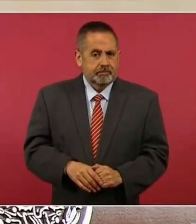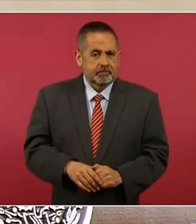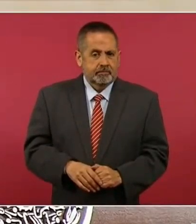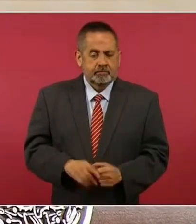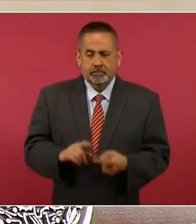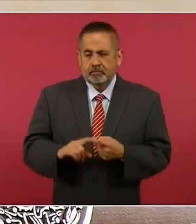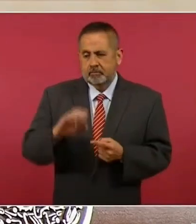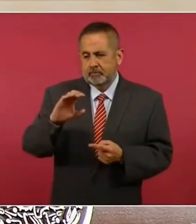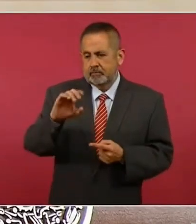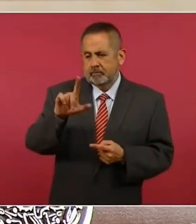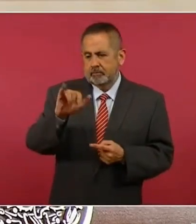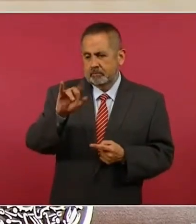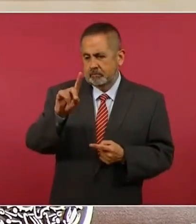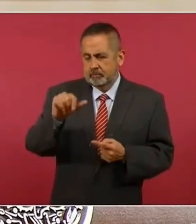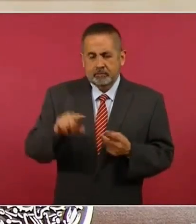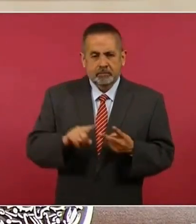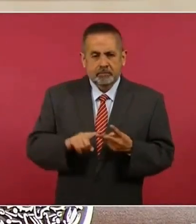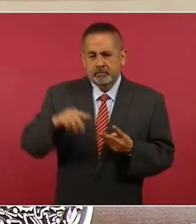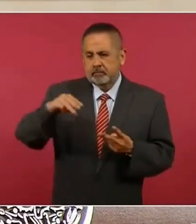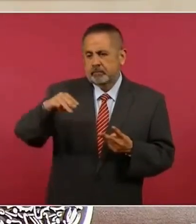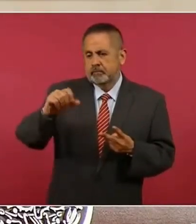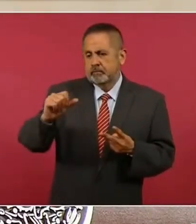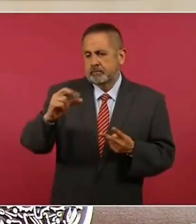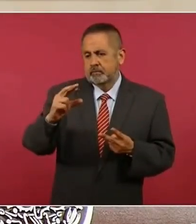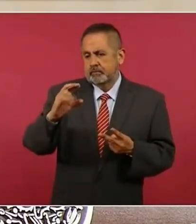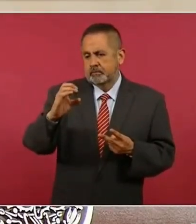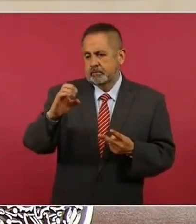Claudia Sheinbaum, Marcelo Ebrard,